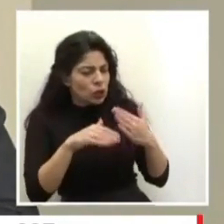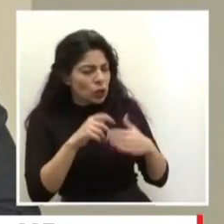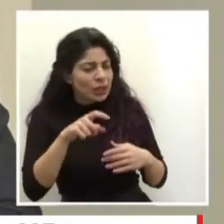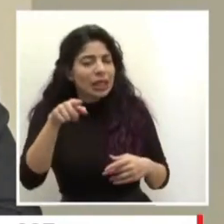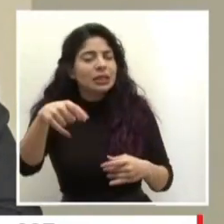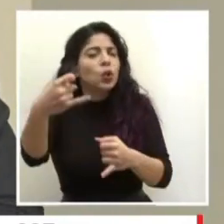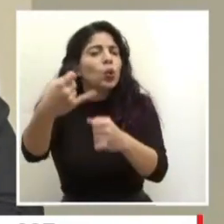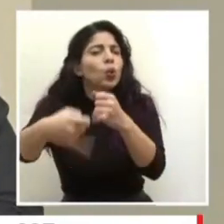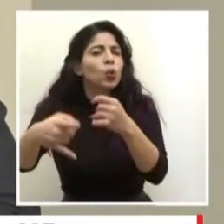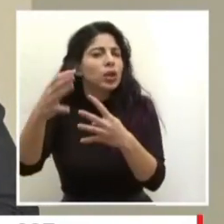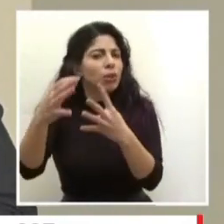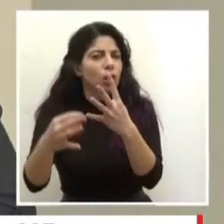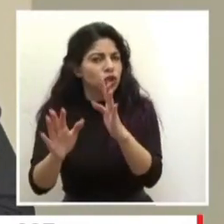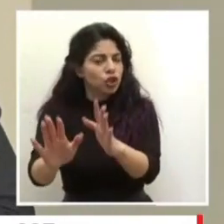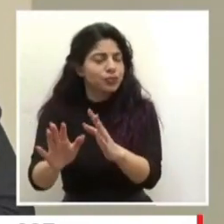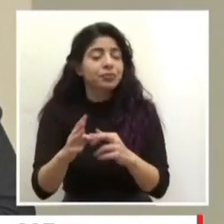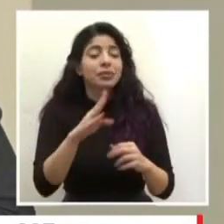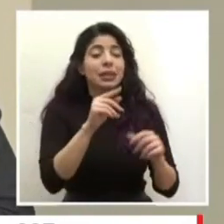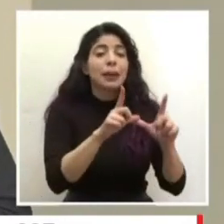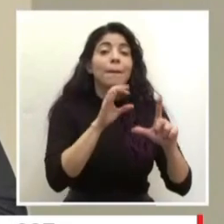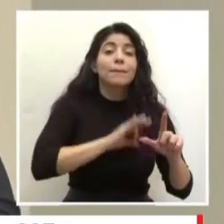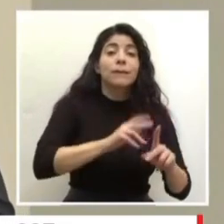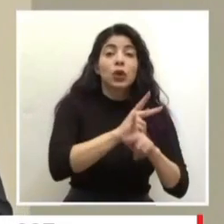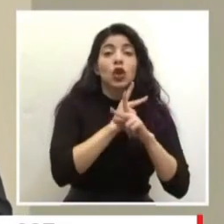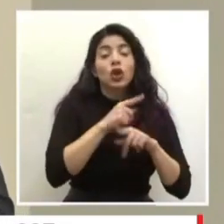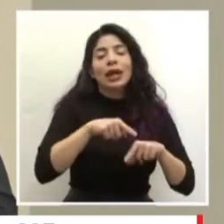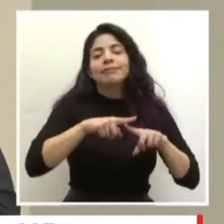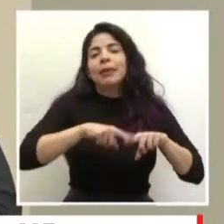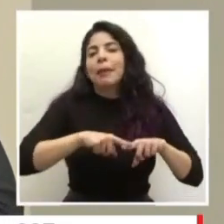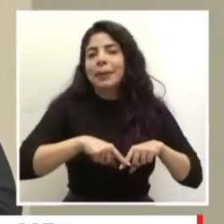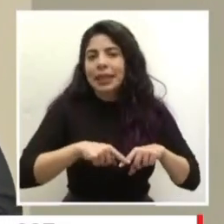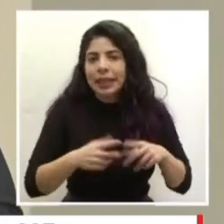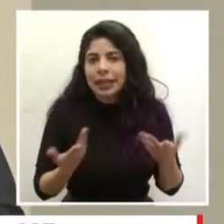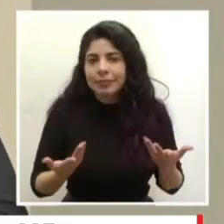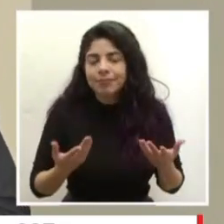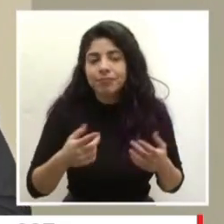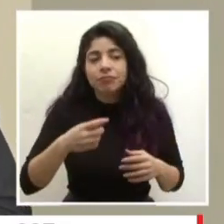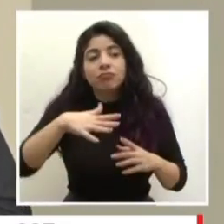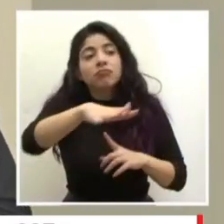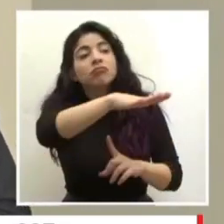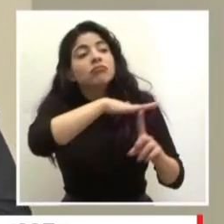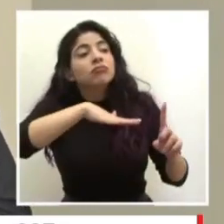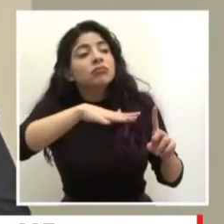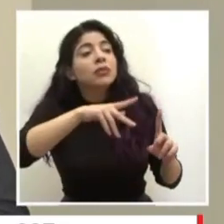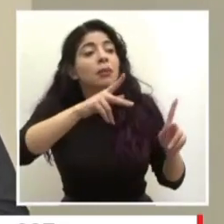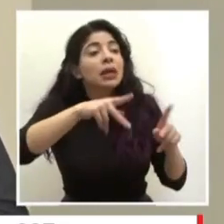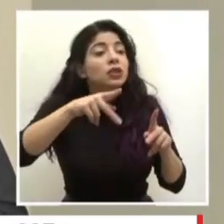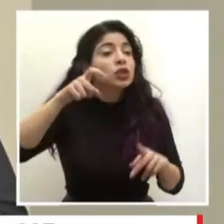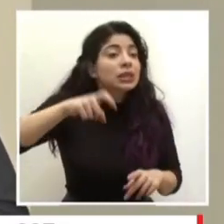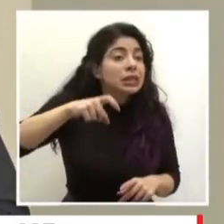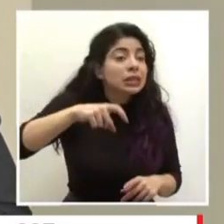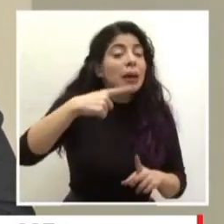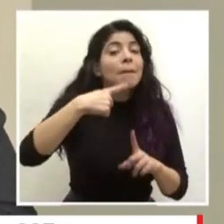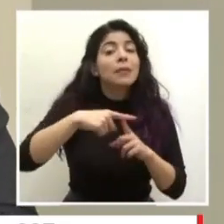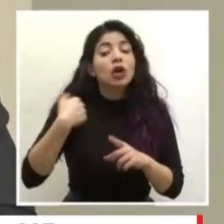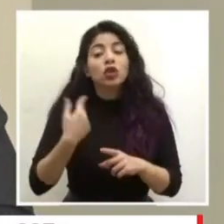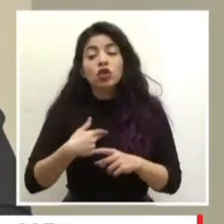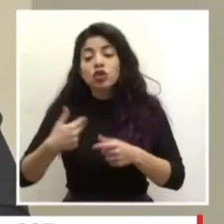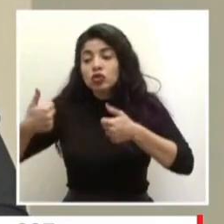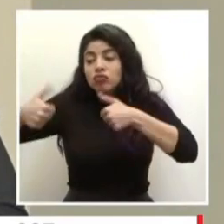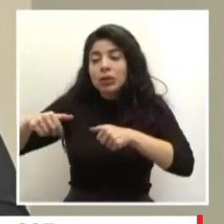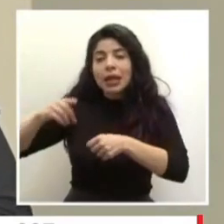la última opción. Y el bono proteger dependerá mucho de la necesidad de la población y también de lo que podamos acordar